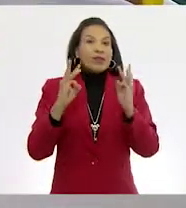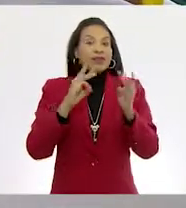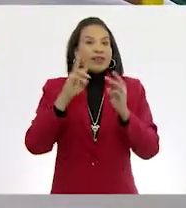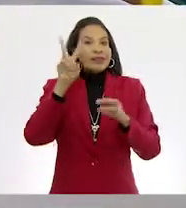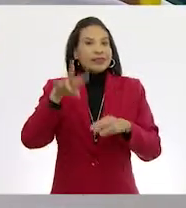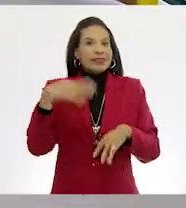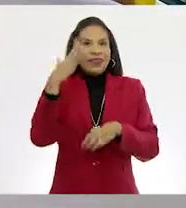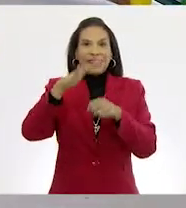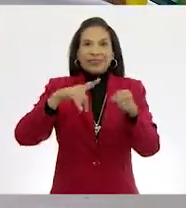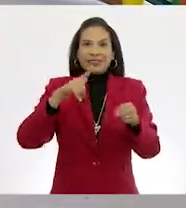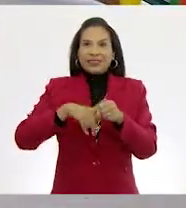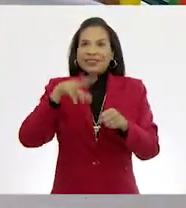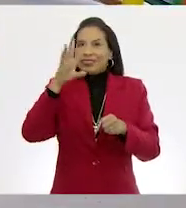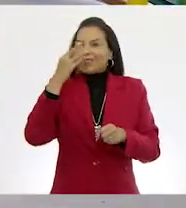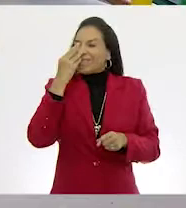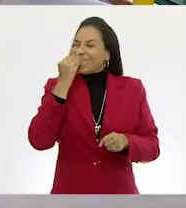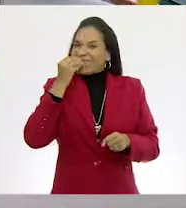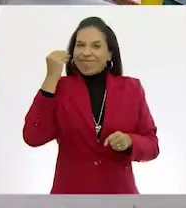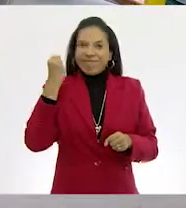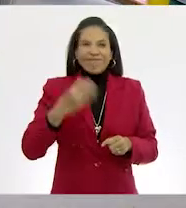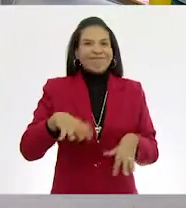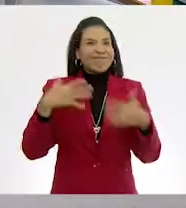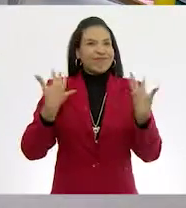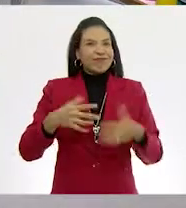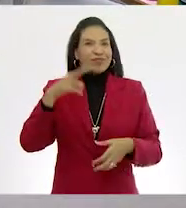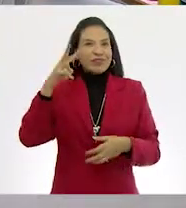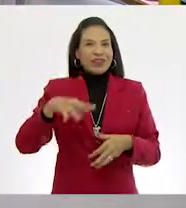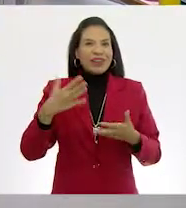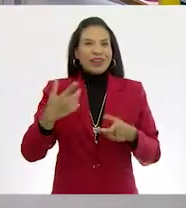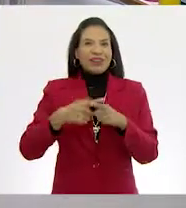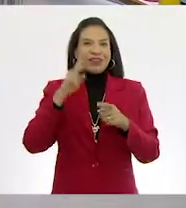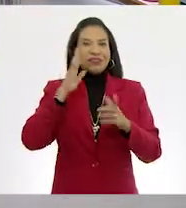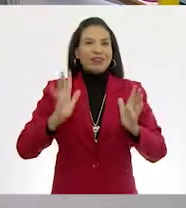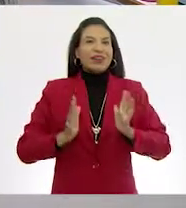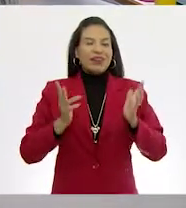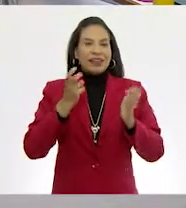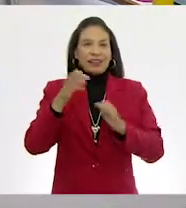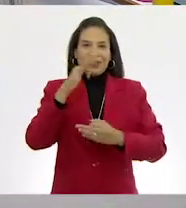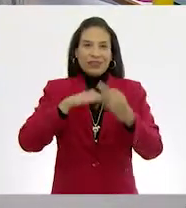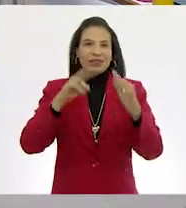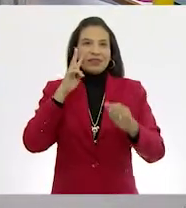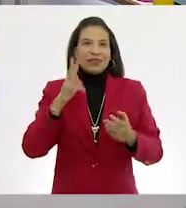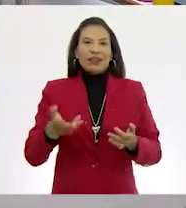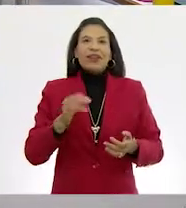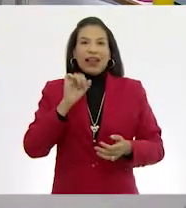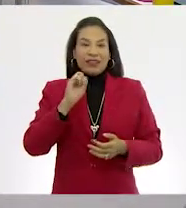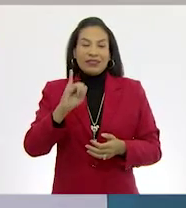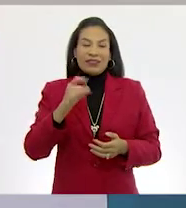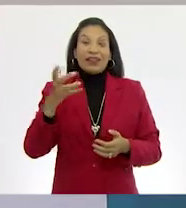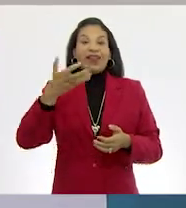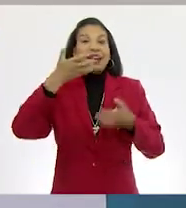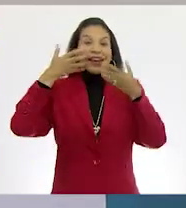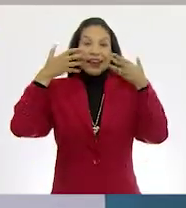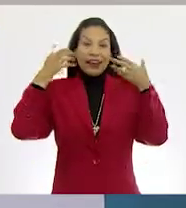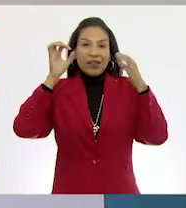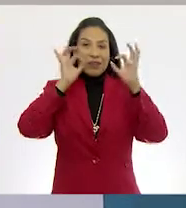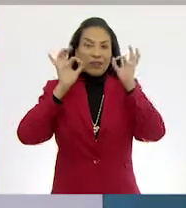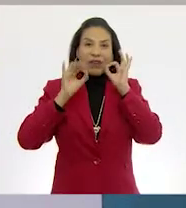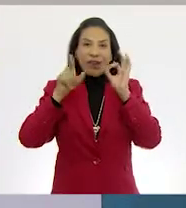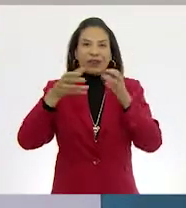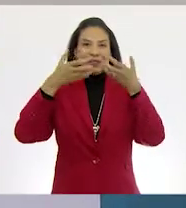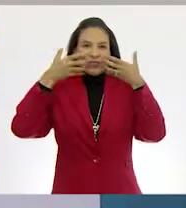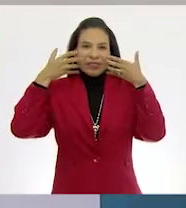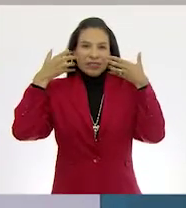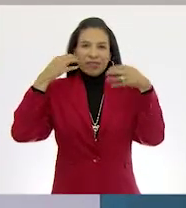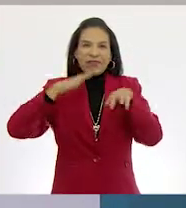animal tan fantástico muestra de verdad es impresionante impresionante así es el jaguar es el felino de